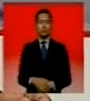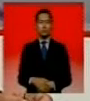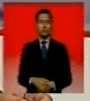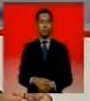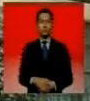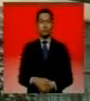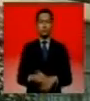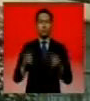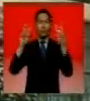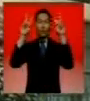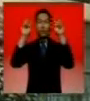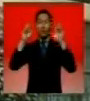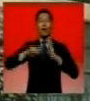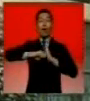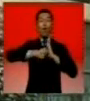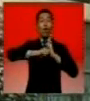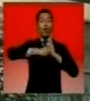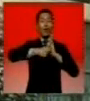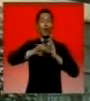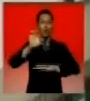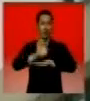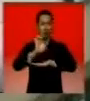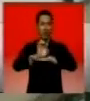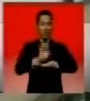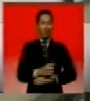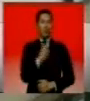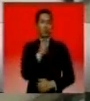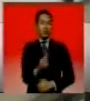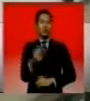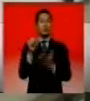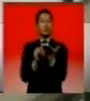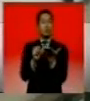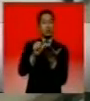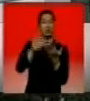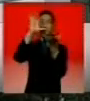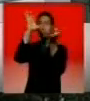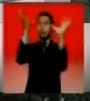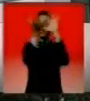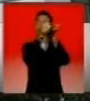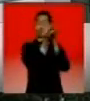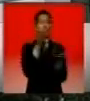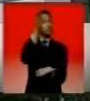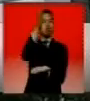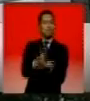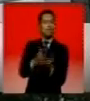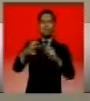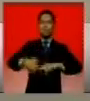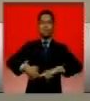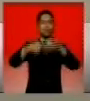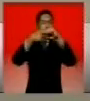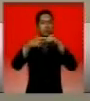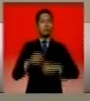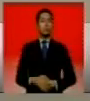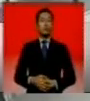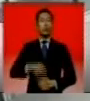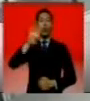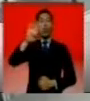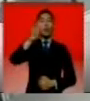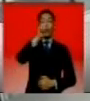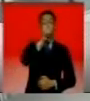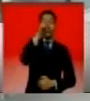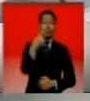En otro tema, la Contraloría General del Estado determinó que el Ministerio del Ambiente canceló en más de